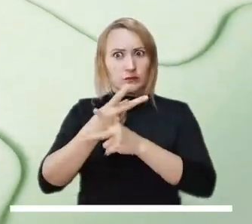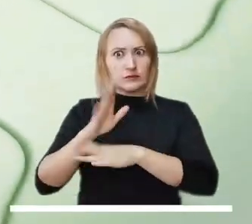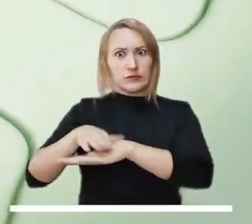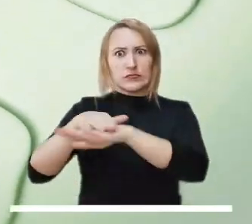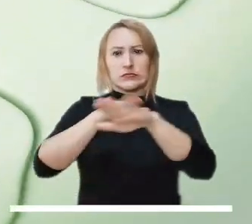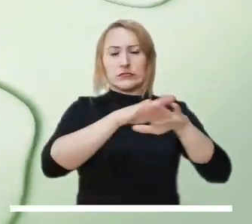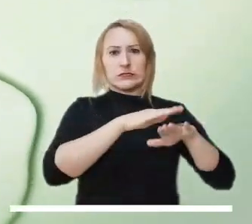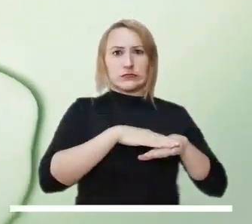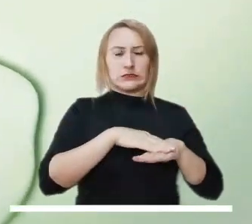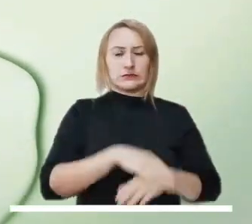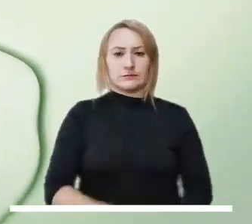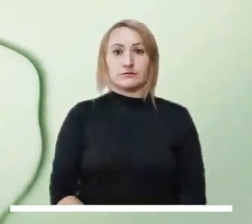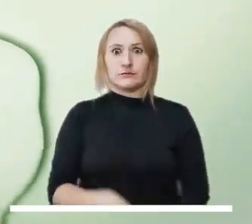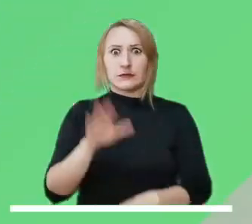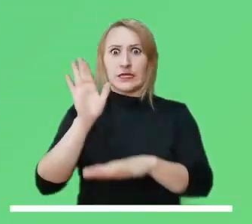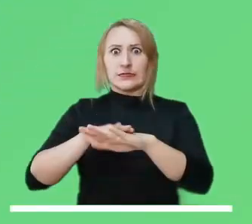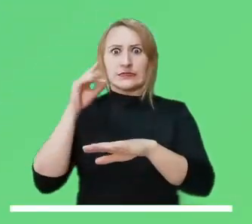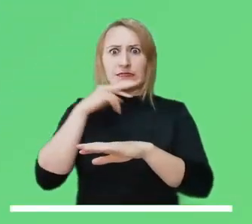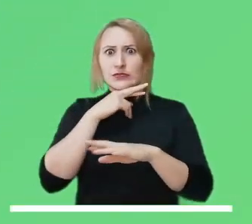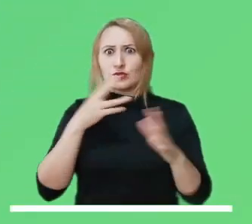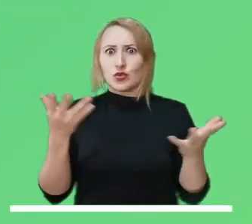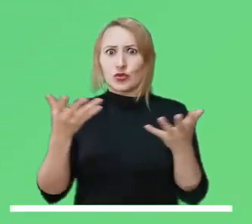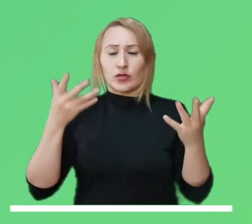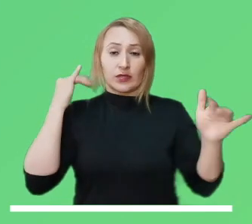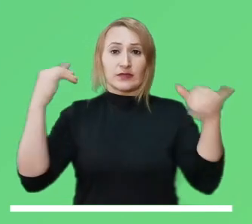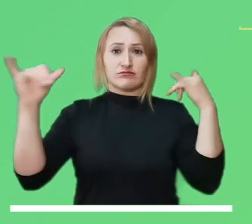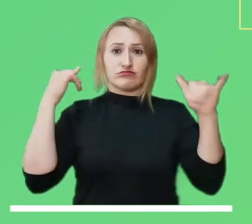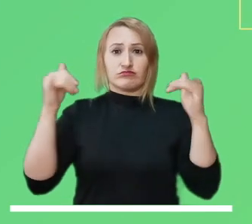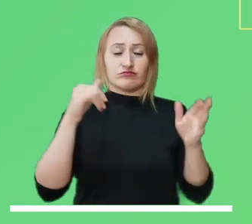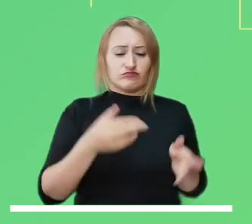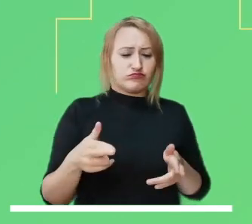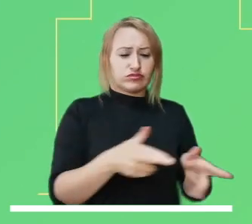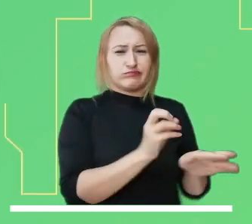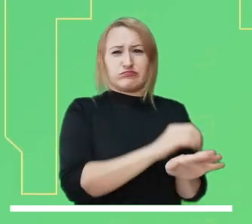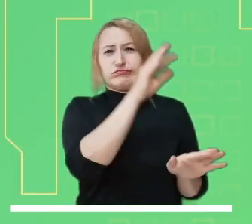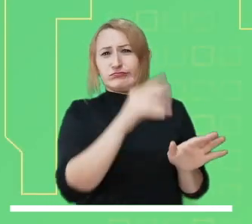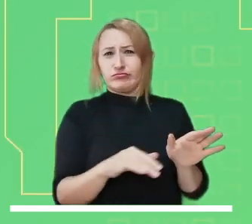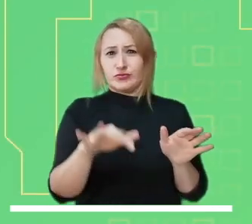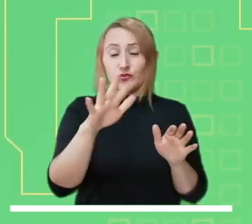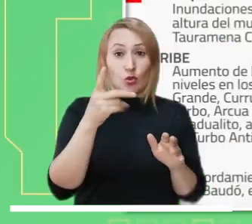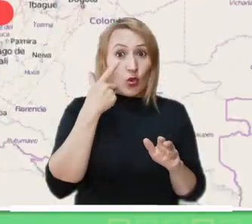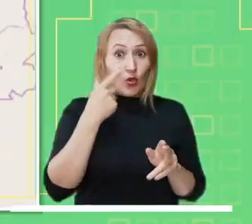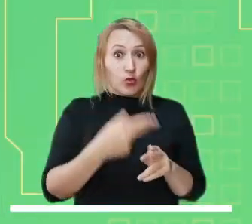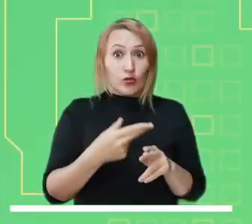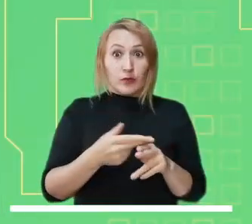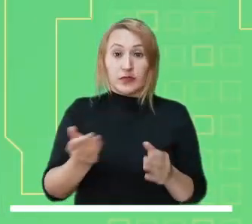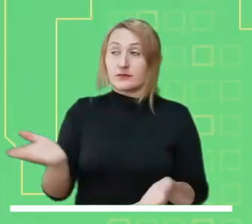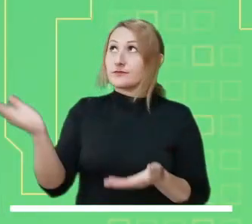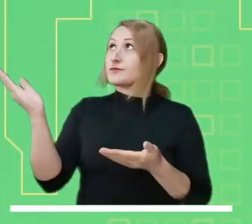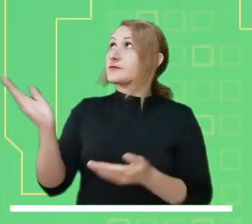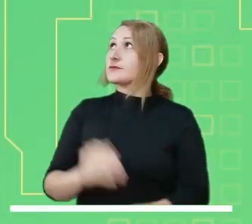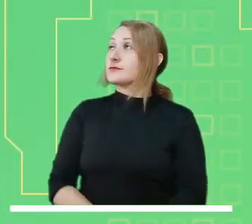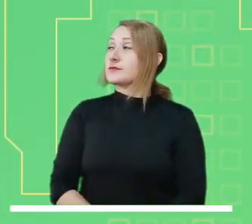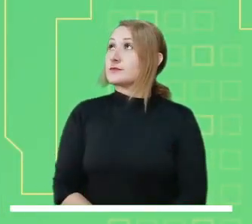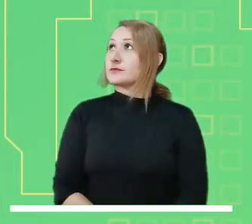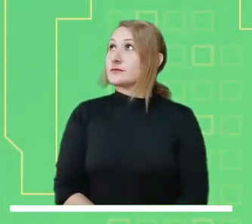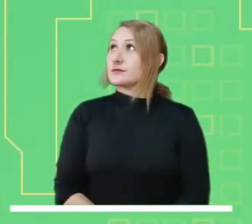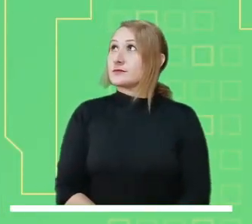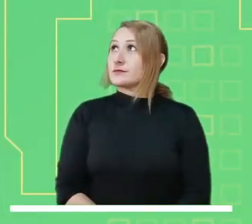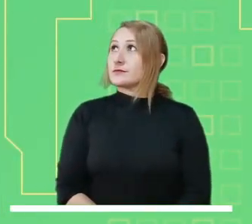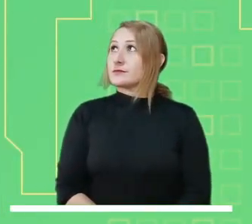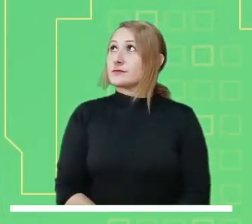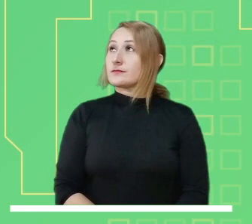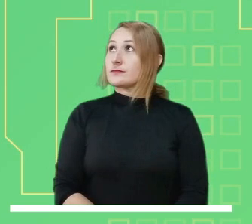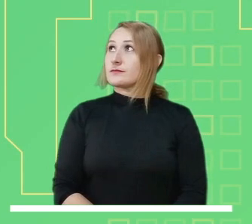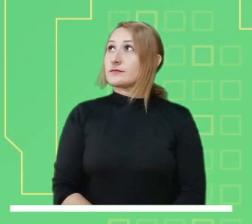tiempo seminublado. Veamos ahora las alertas que se encuentran activas. Alerta roja en Casanare por inundaciones a la altura